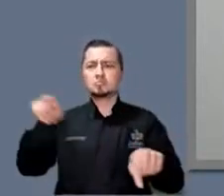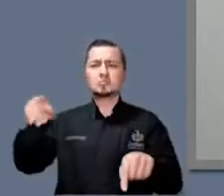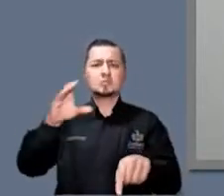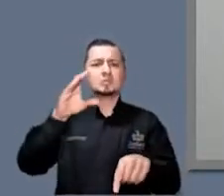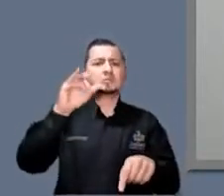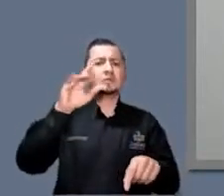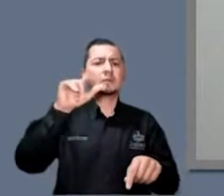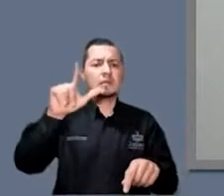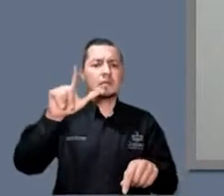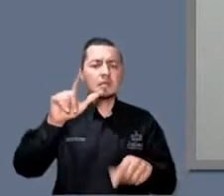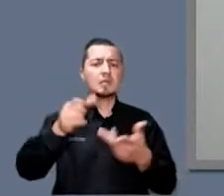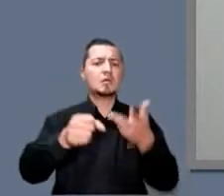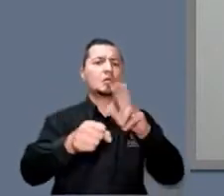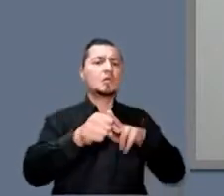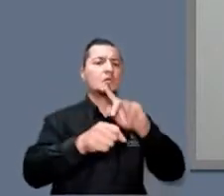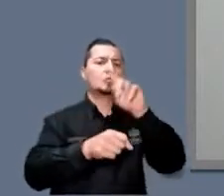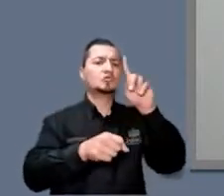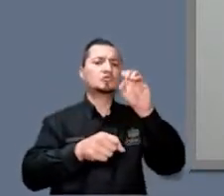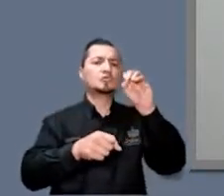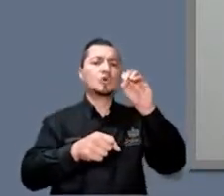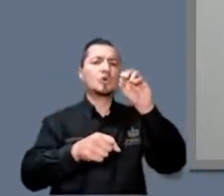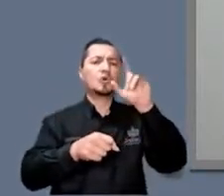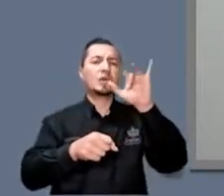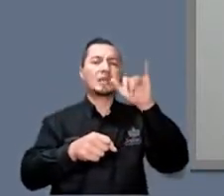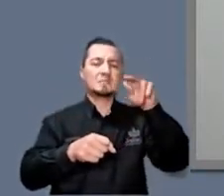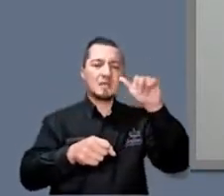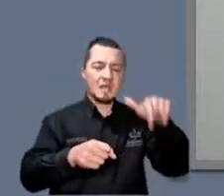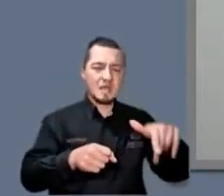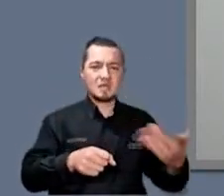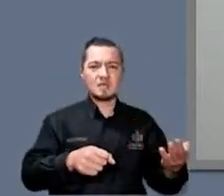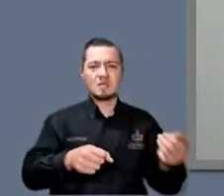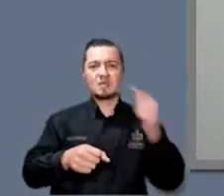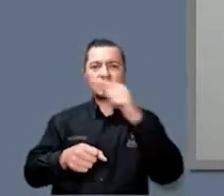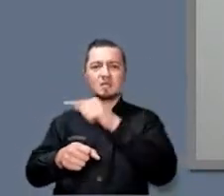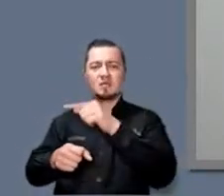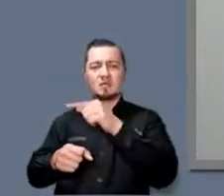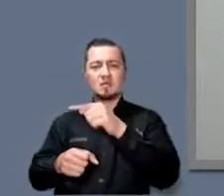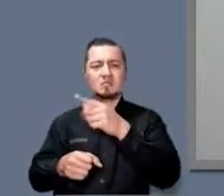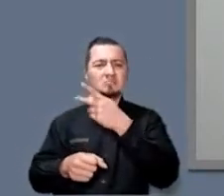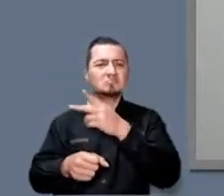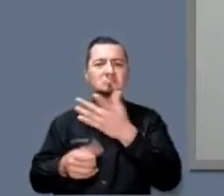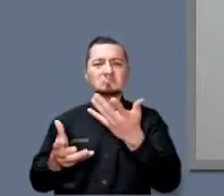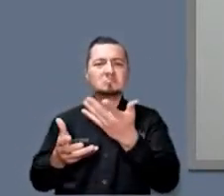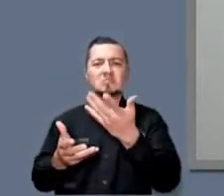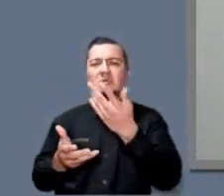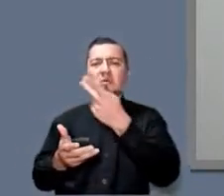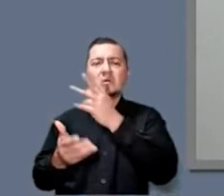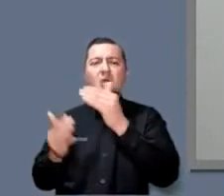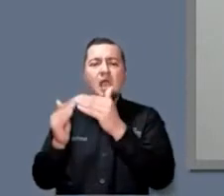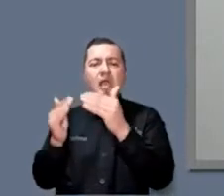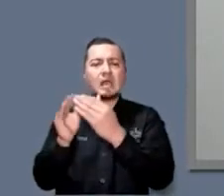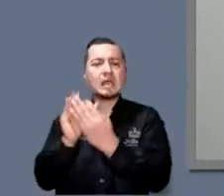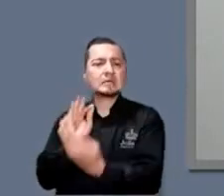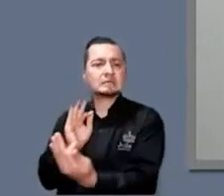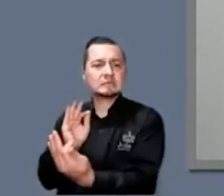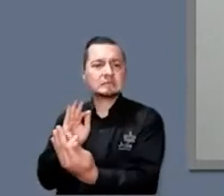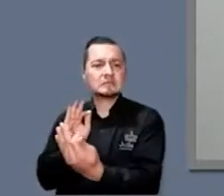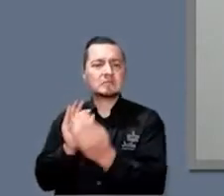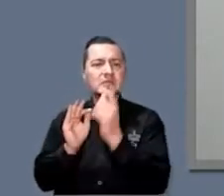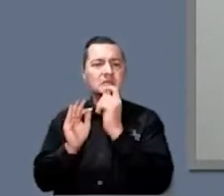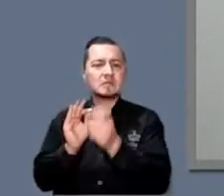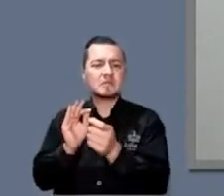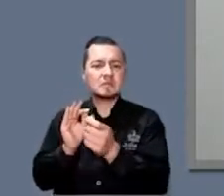si va a un centro de salud en en turquía o en la huerta